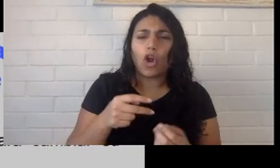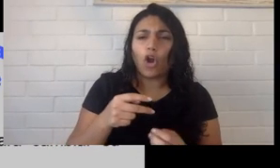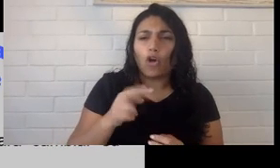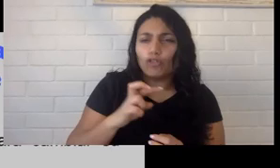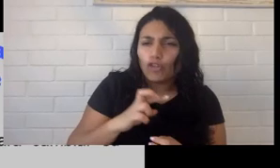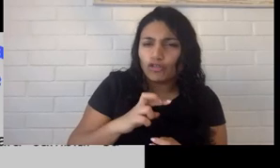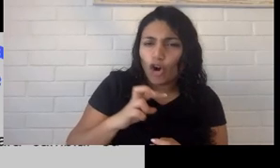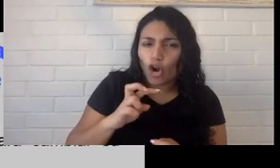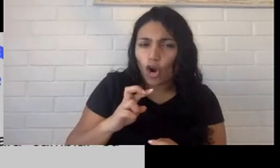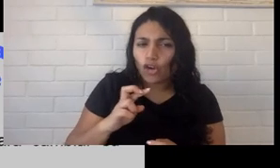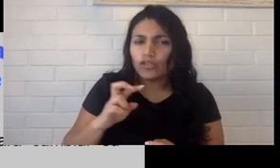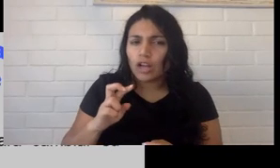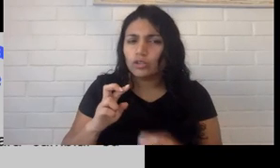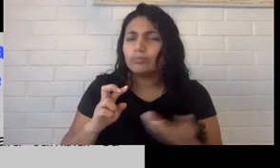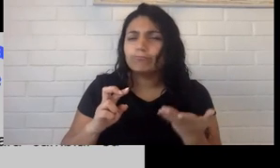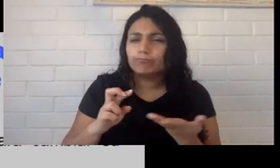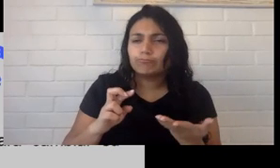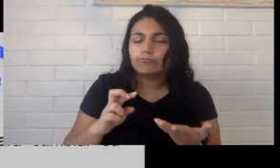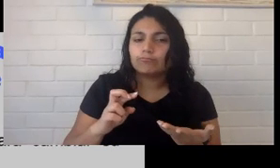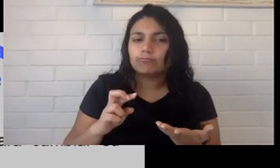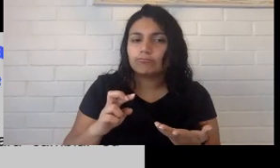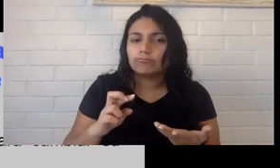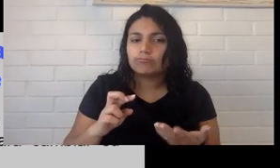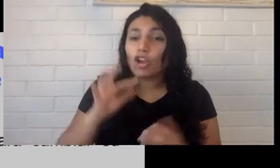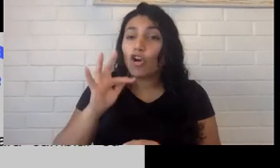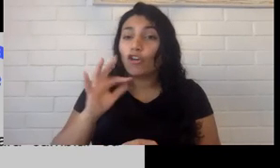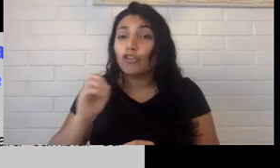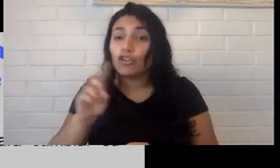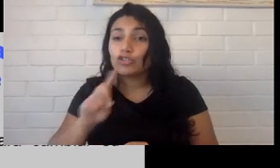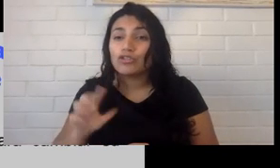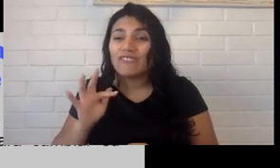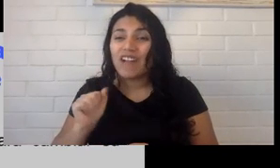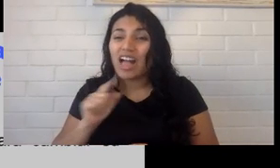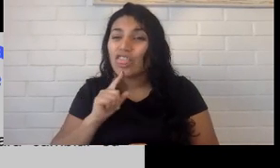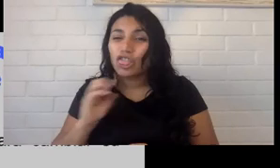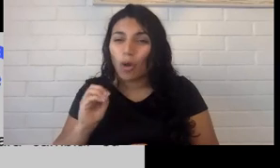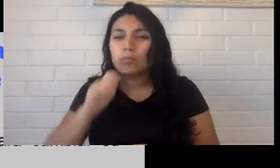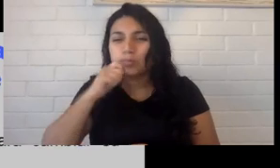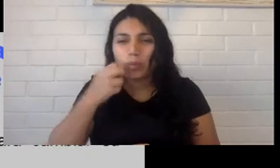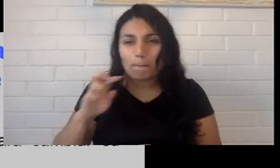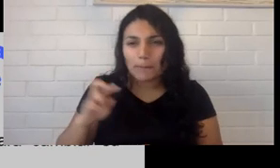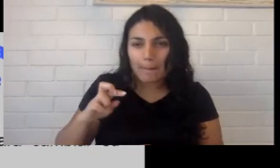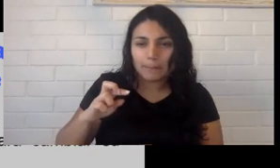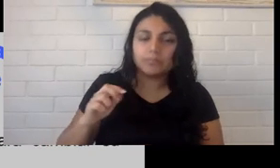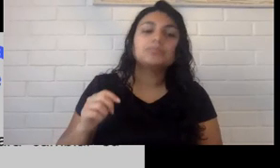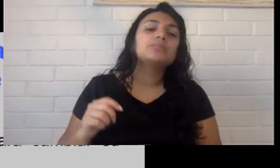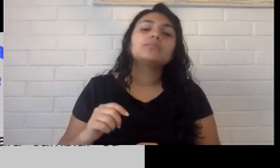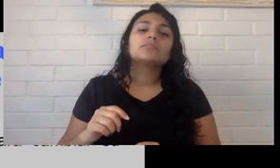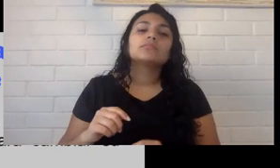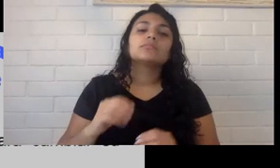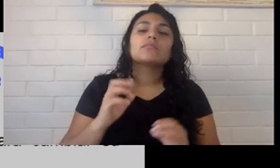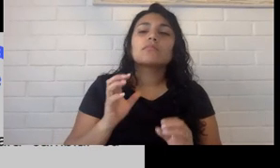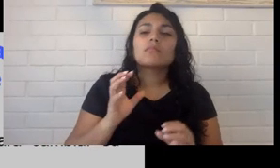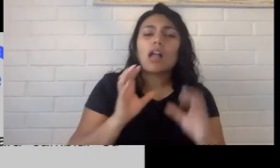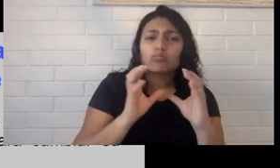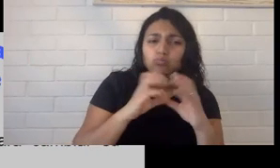fosfato. Cuando un canal no está fosforilado, puede estar cerrado, y cuando se